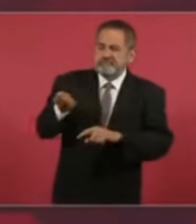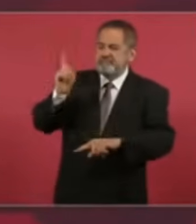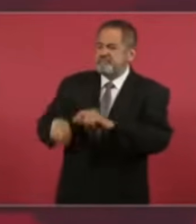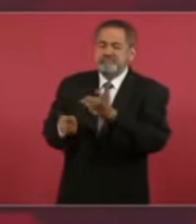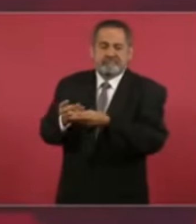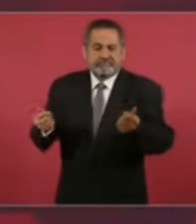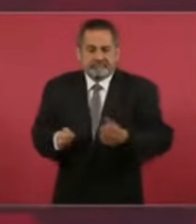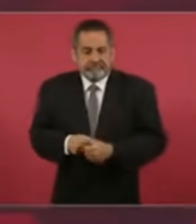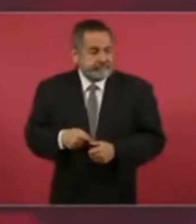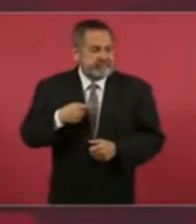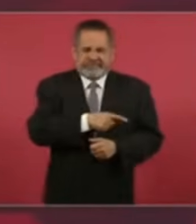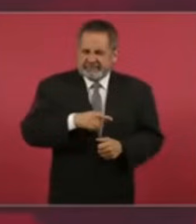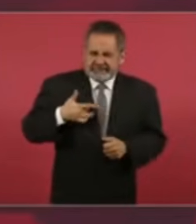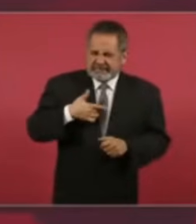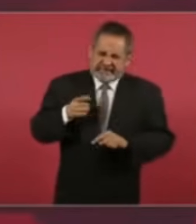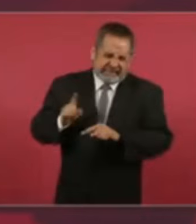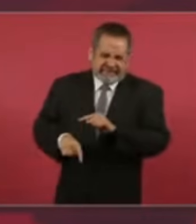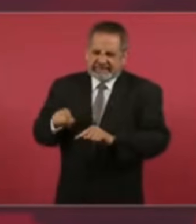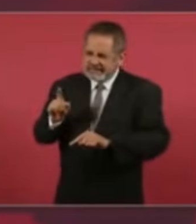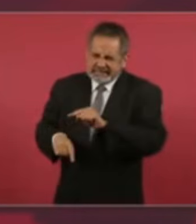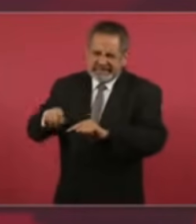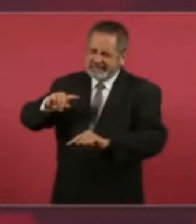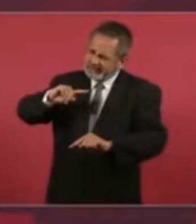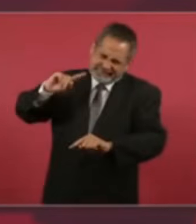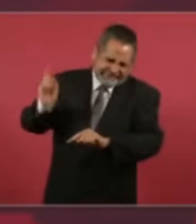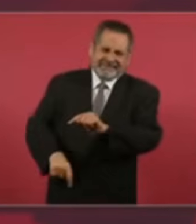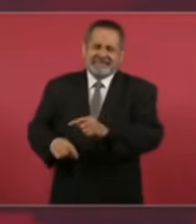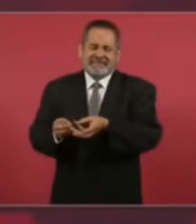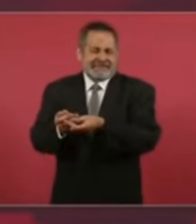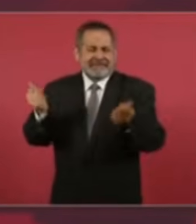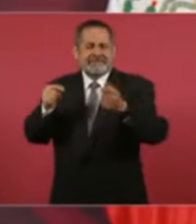Se esmeraron en destruirlo.